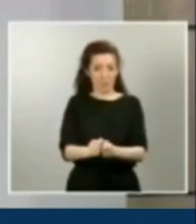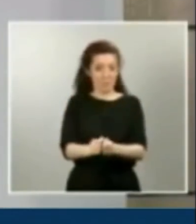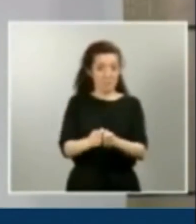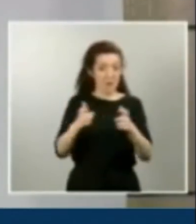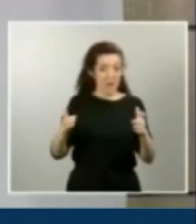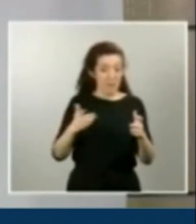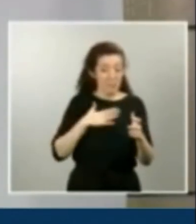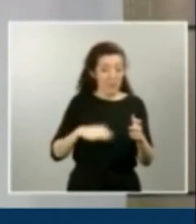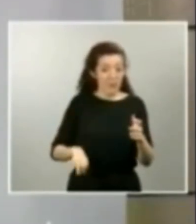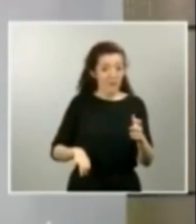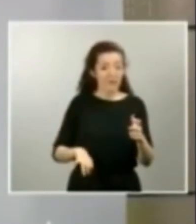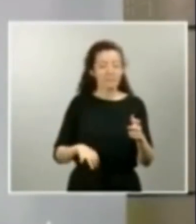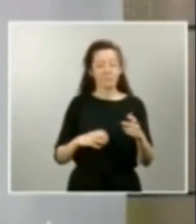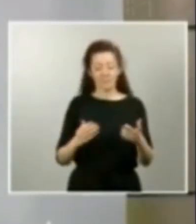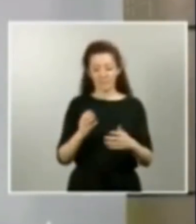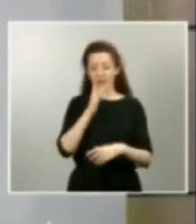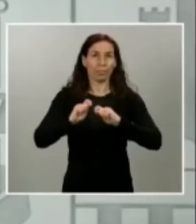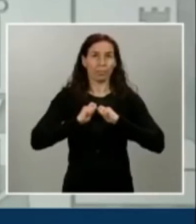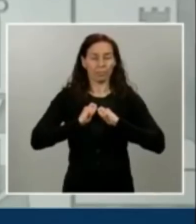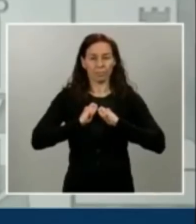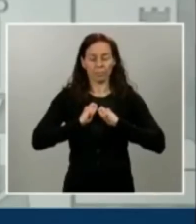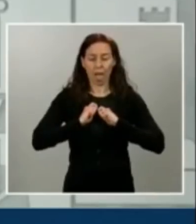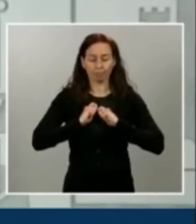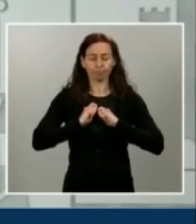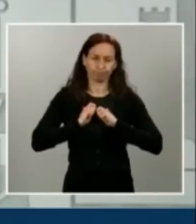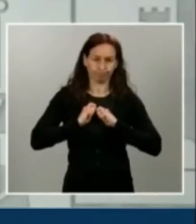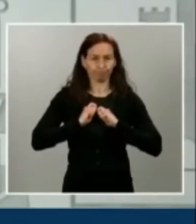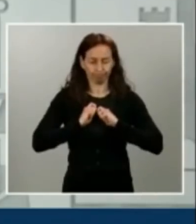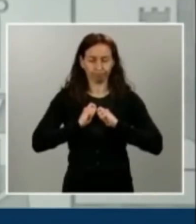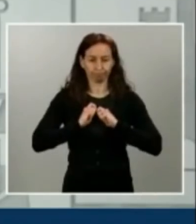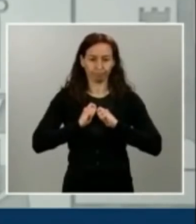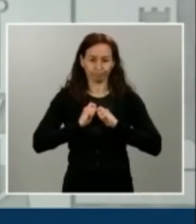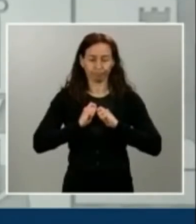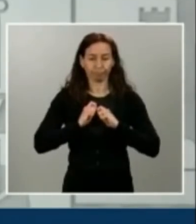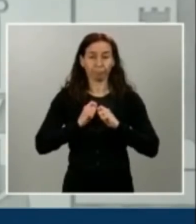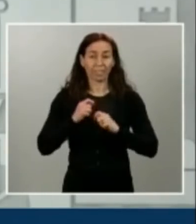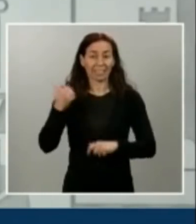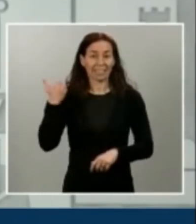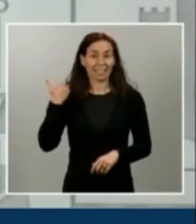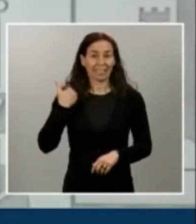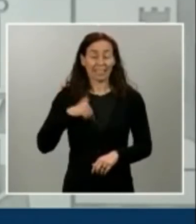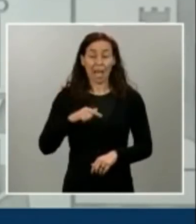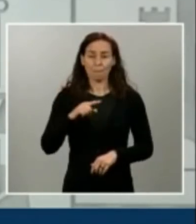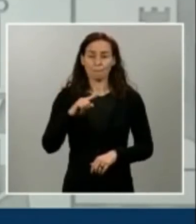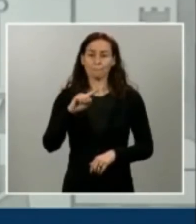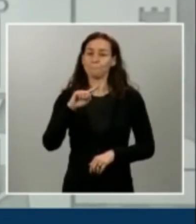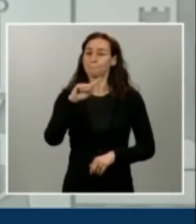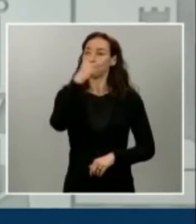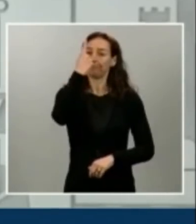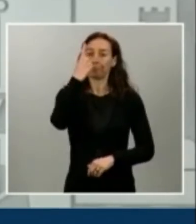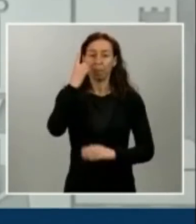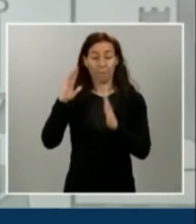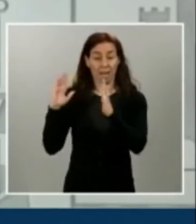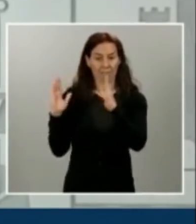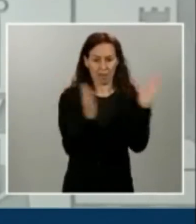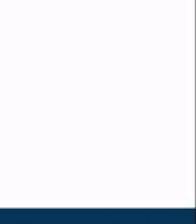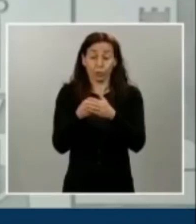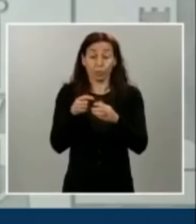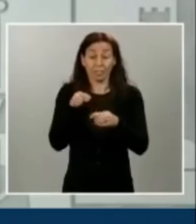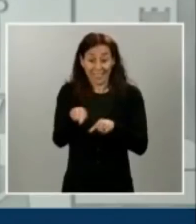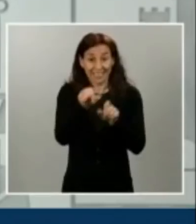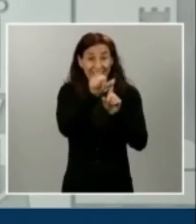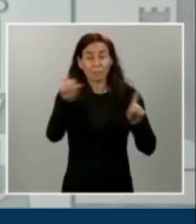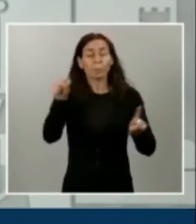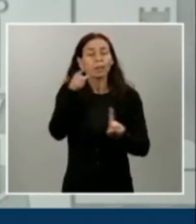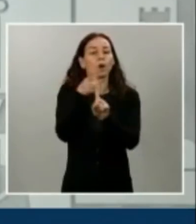medidas, compras y... Que hemos superado ya la primera etapa de la epidemia, que era alcanzar el pico.